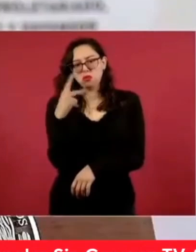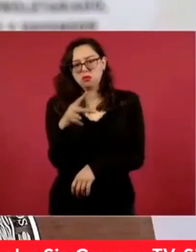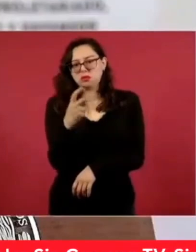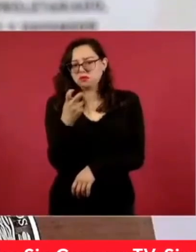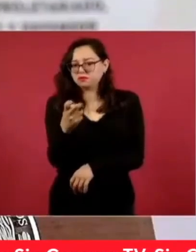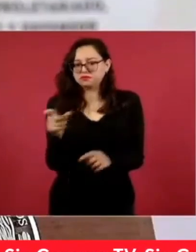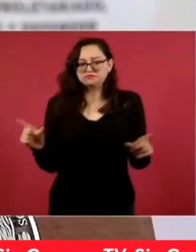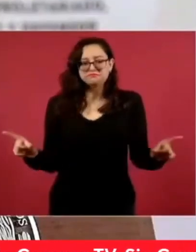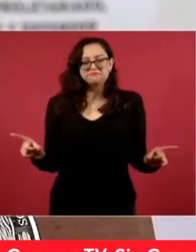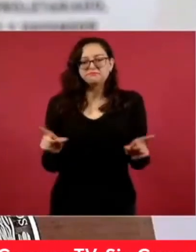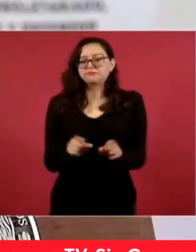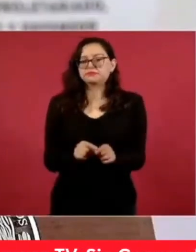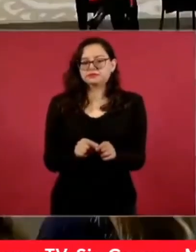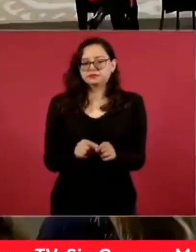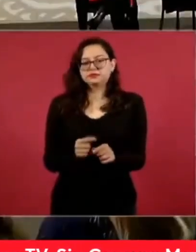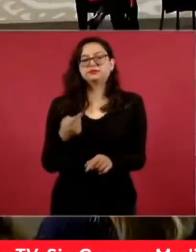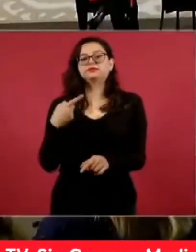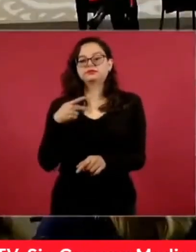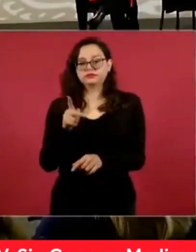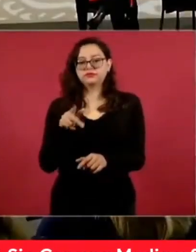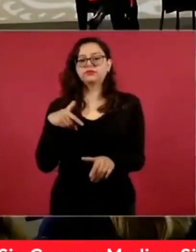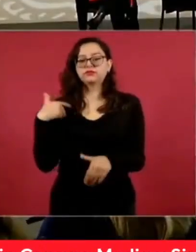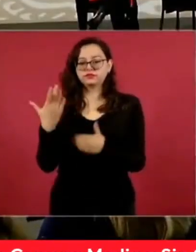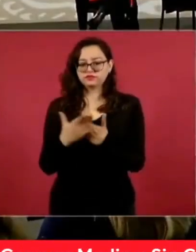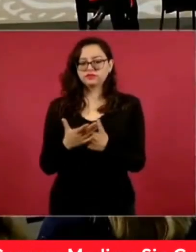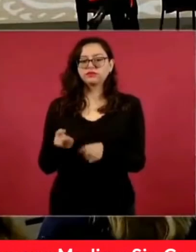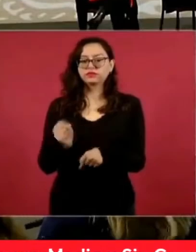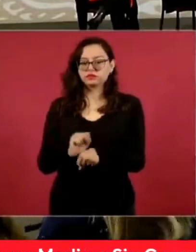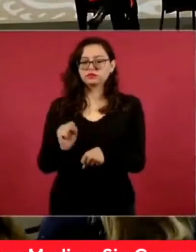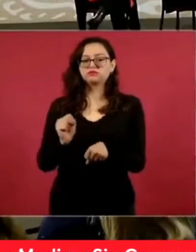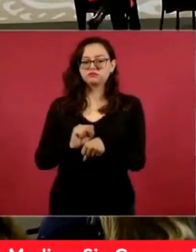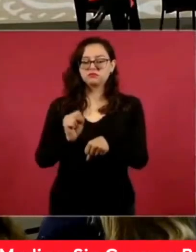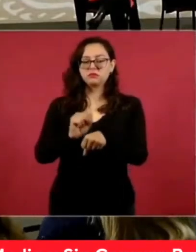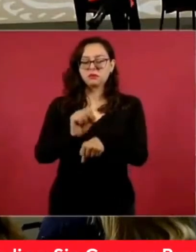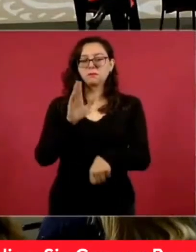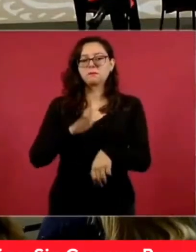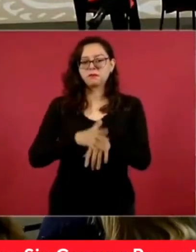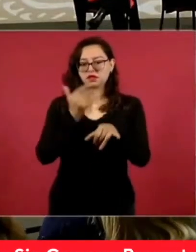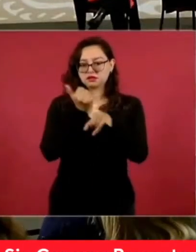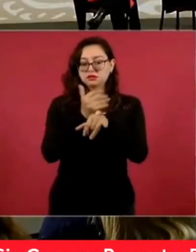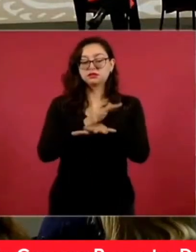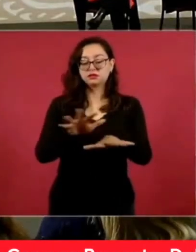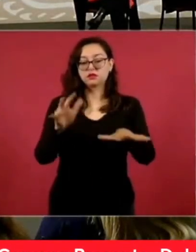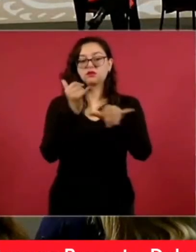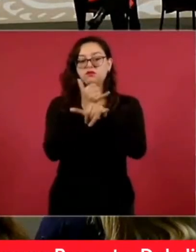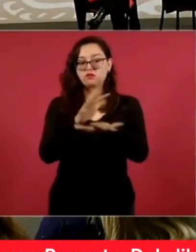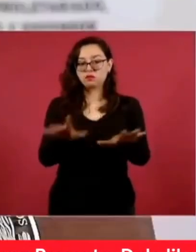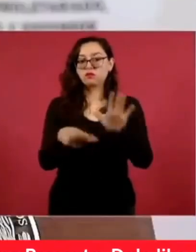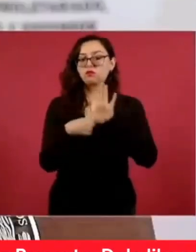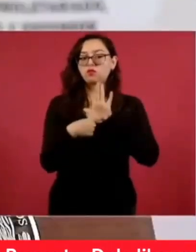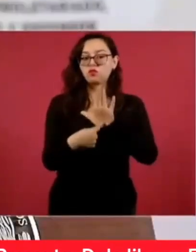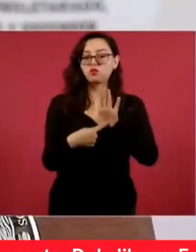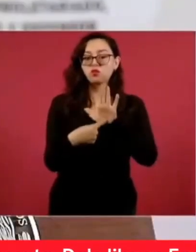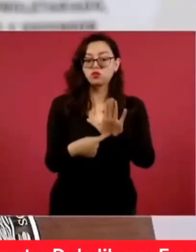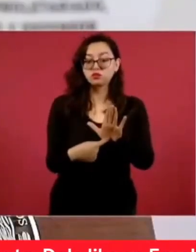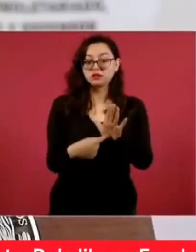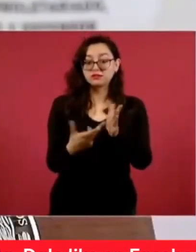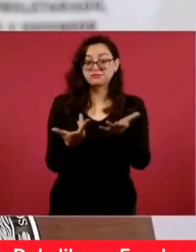a dejar, pero traeremos cada semana más información sobre por qué